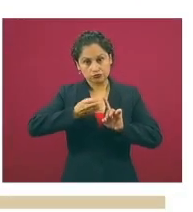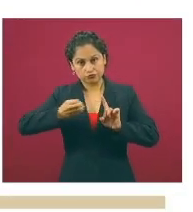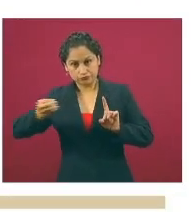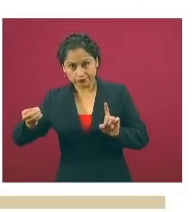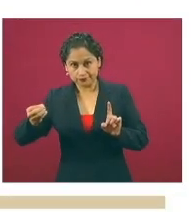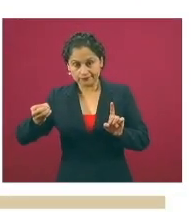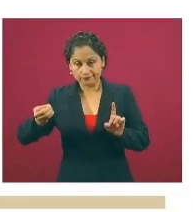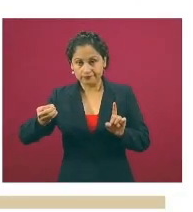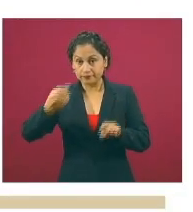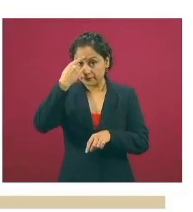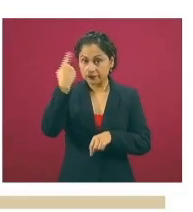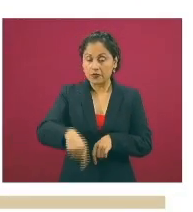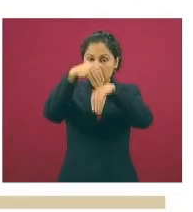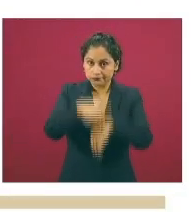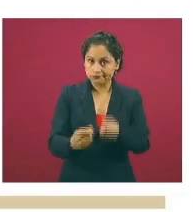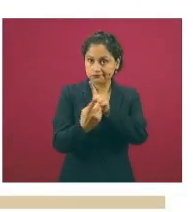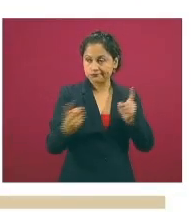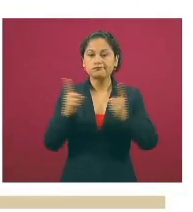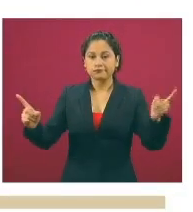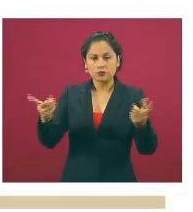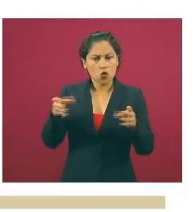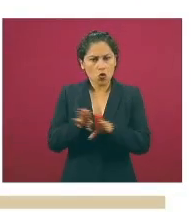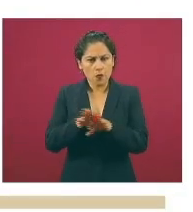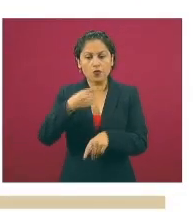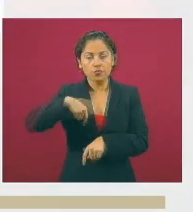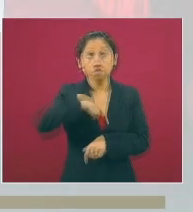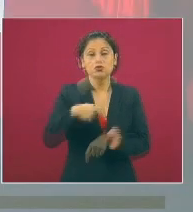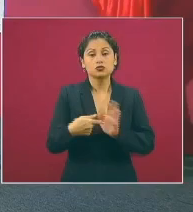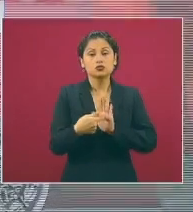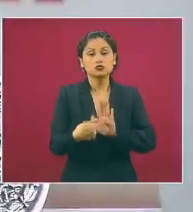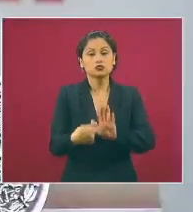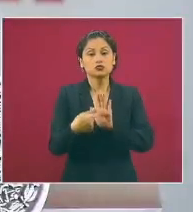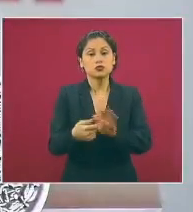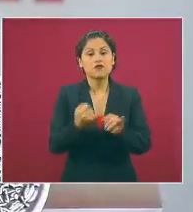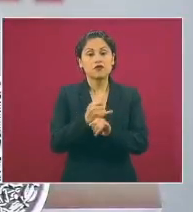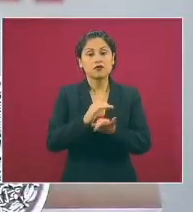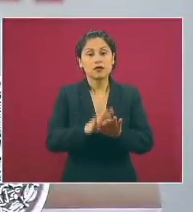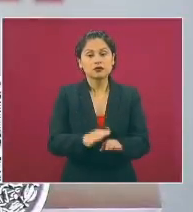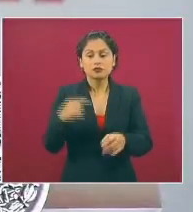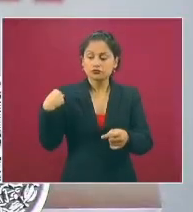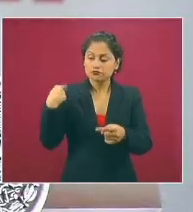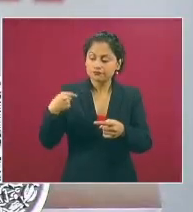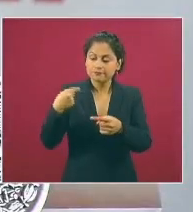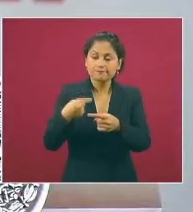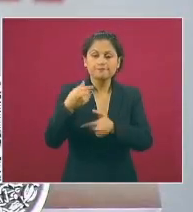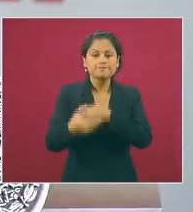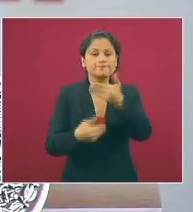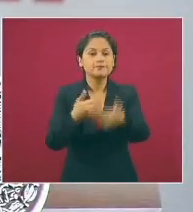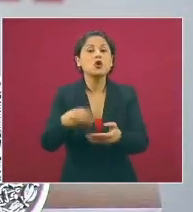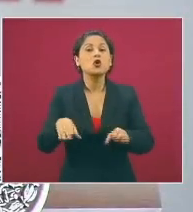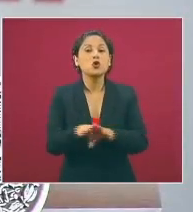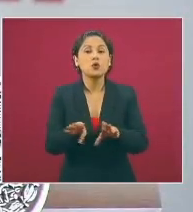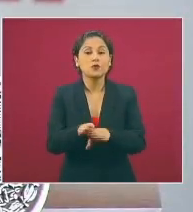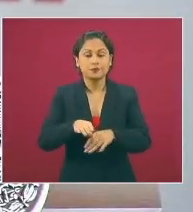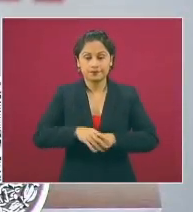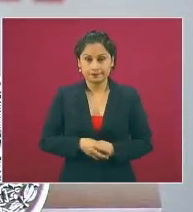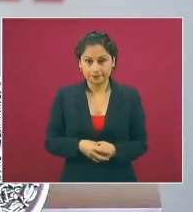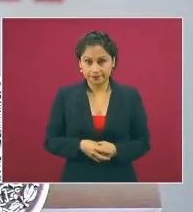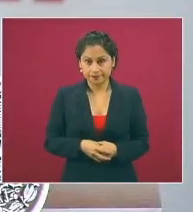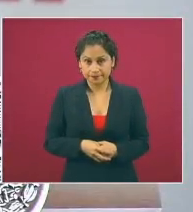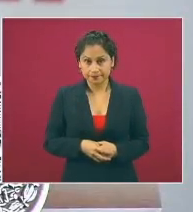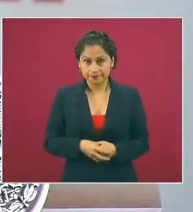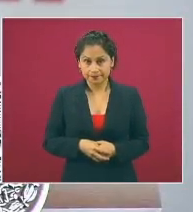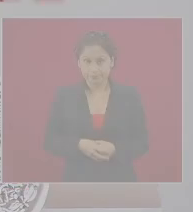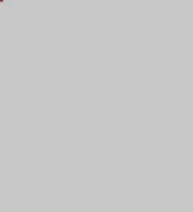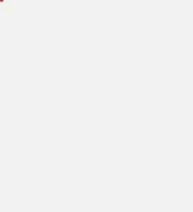También indicó que el fin de semana pasado inició la dispersión de recursos con la indicación de hacerlo de manera ordenada y respetando la